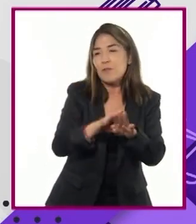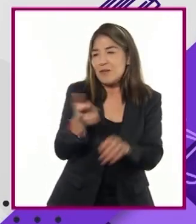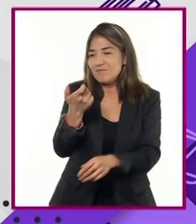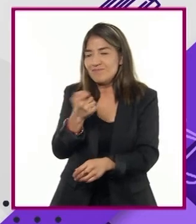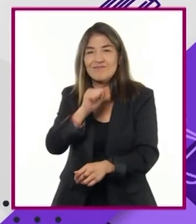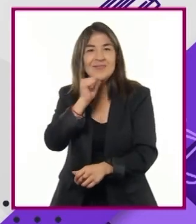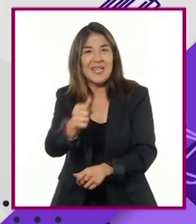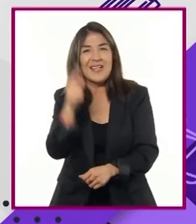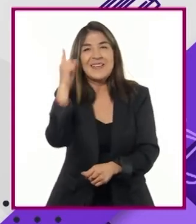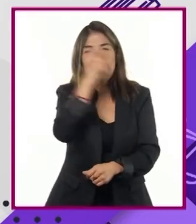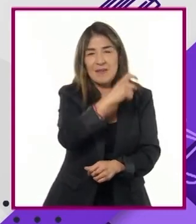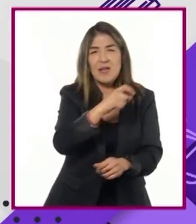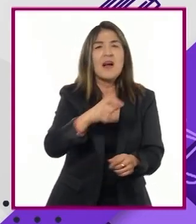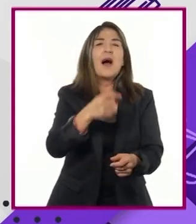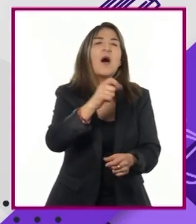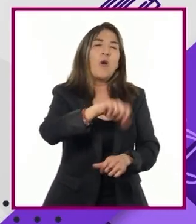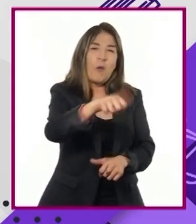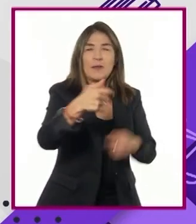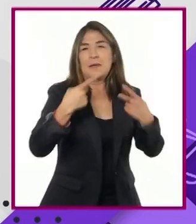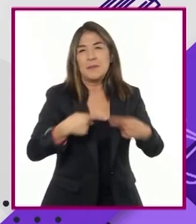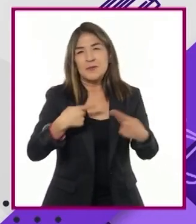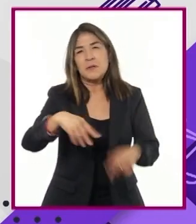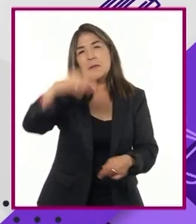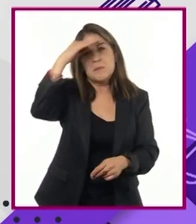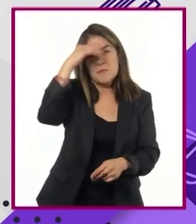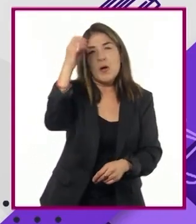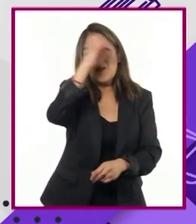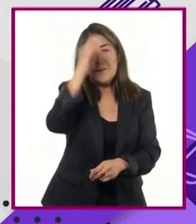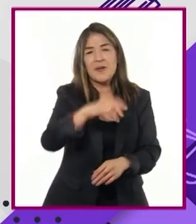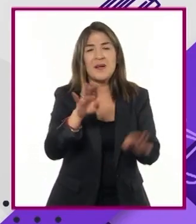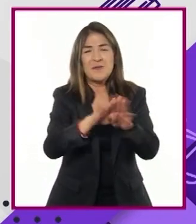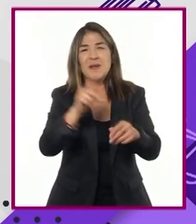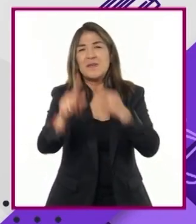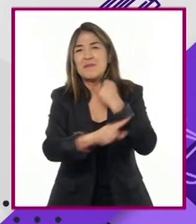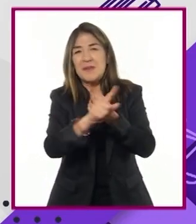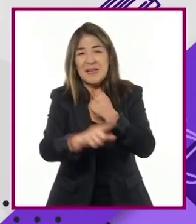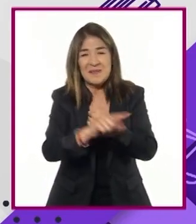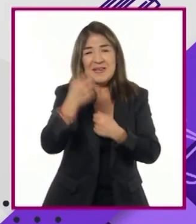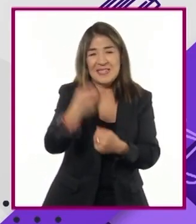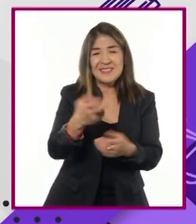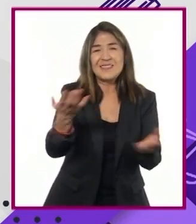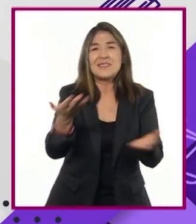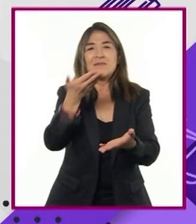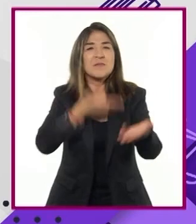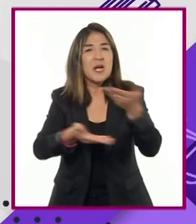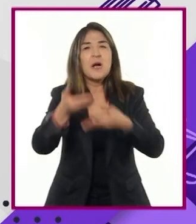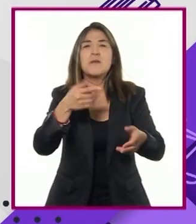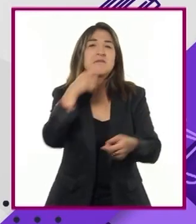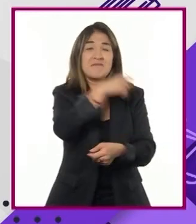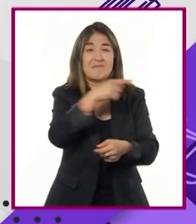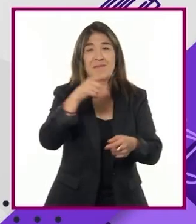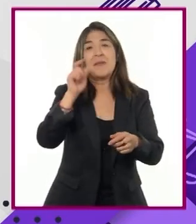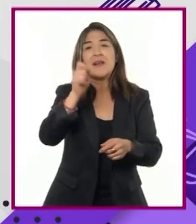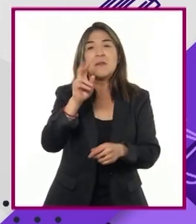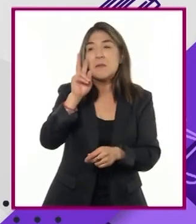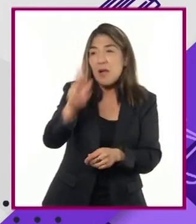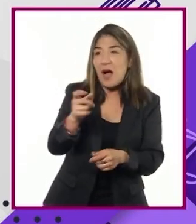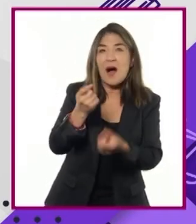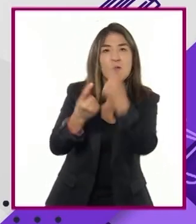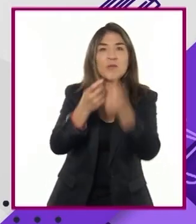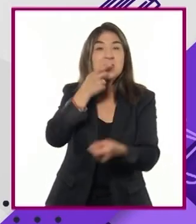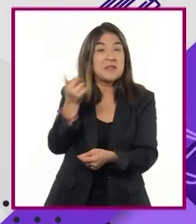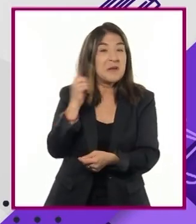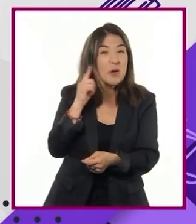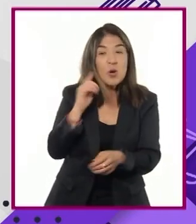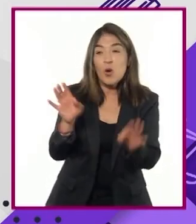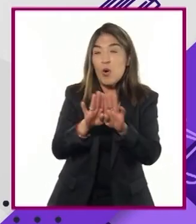la pena discutir acerca de este asunto, pues han escuchado que la empresa que quiere comprar es poderosa y las autoridades apoyan la venta,